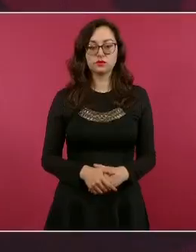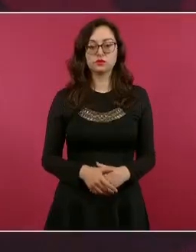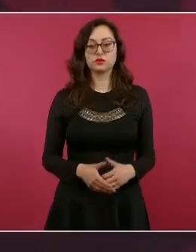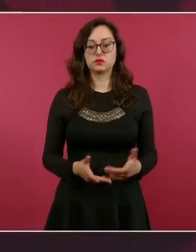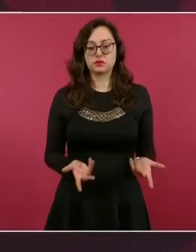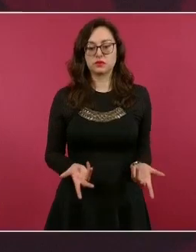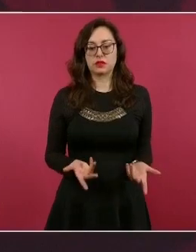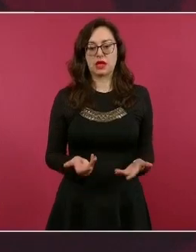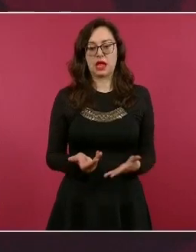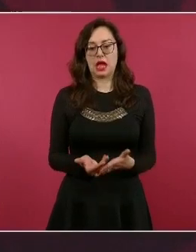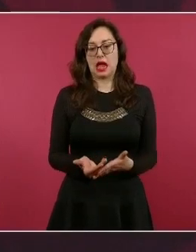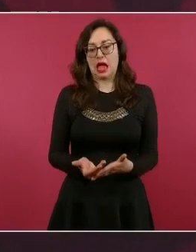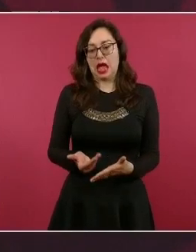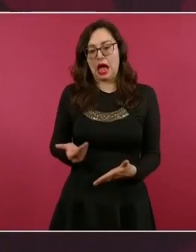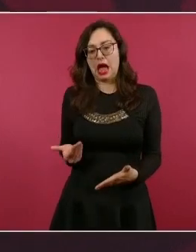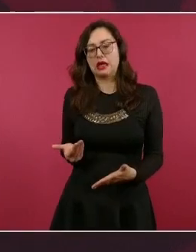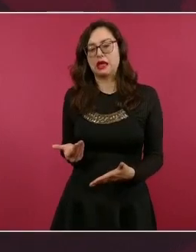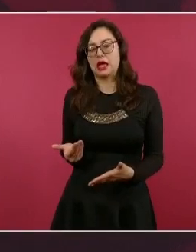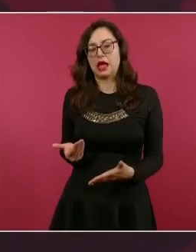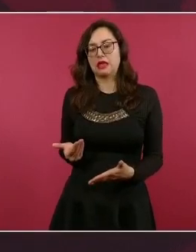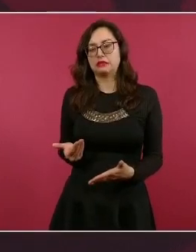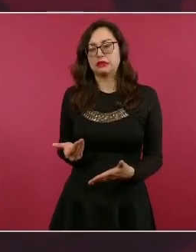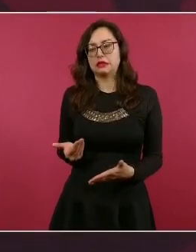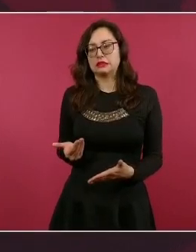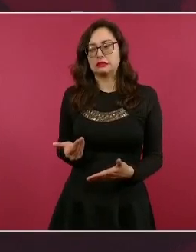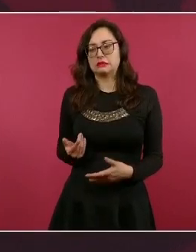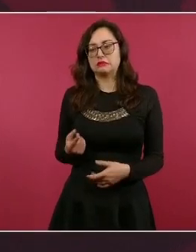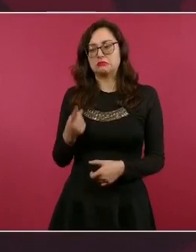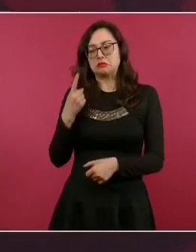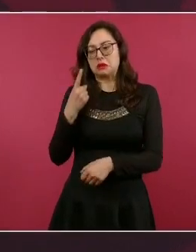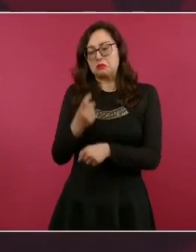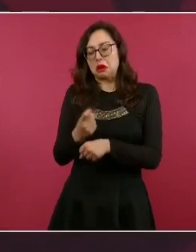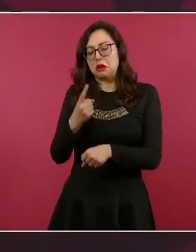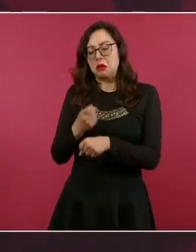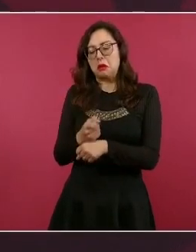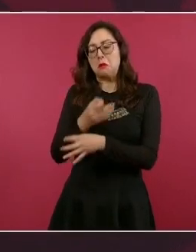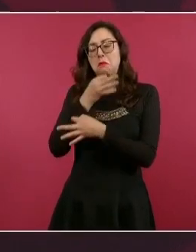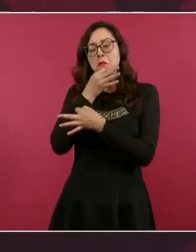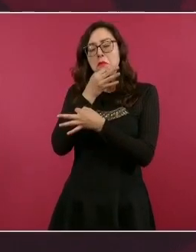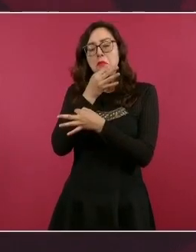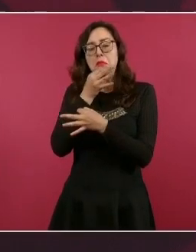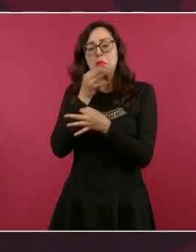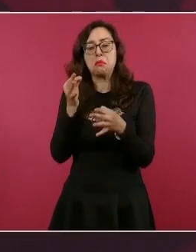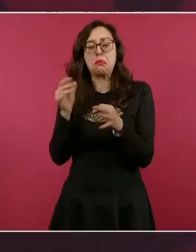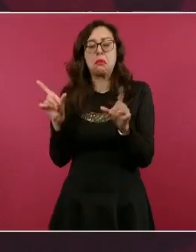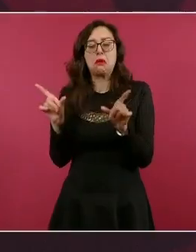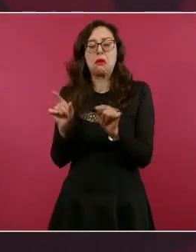rectificar en el sentido de hacer un pronunciamiento